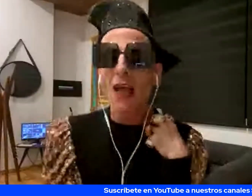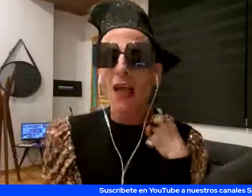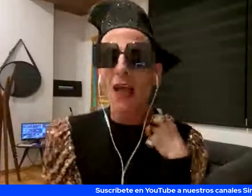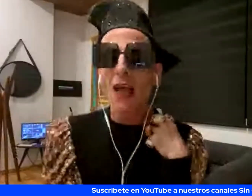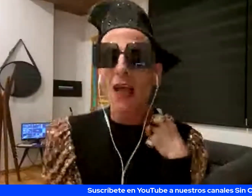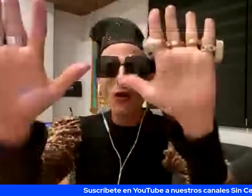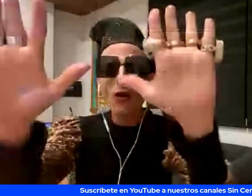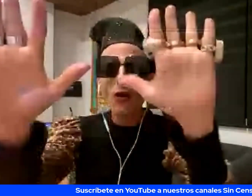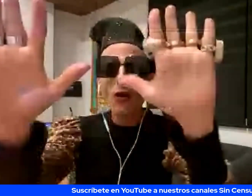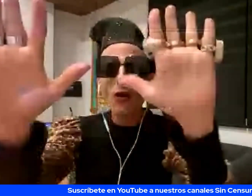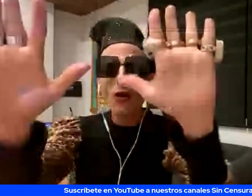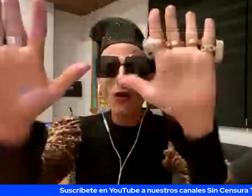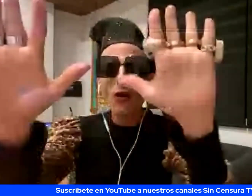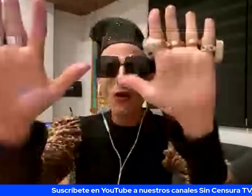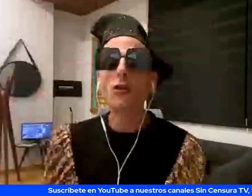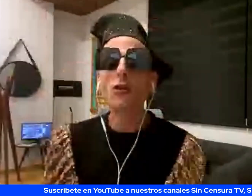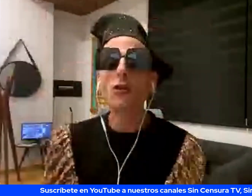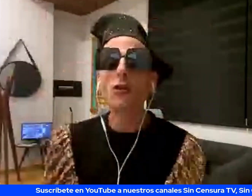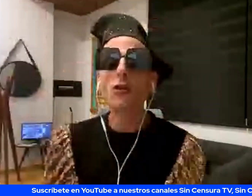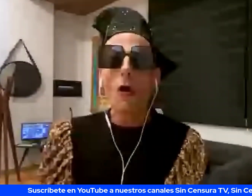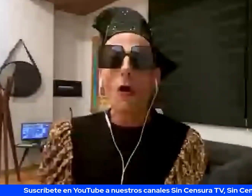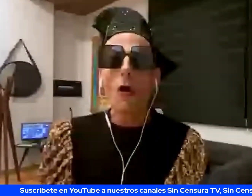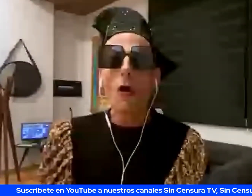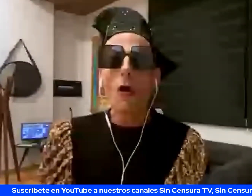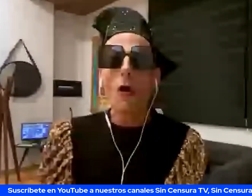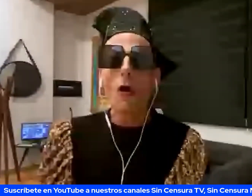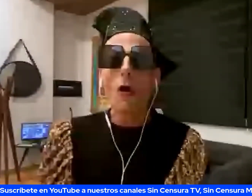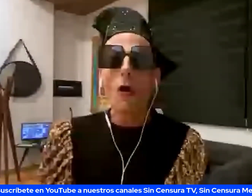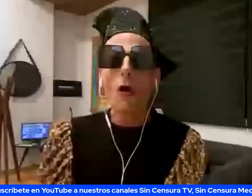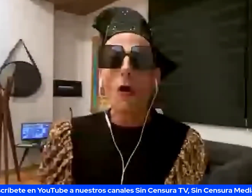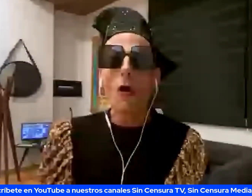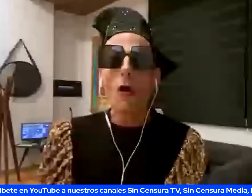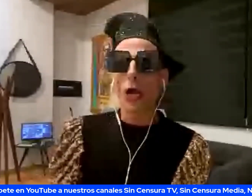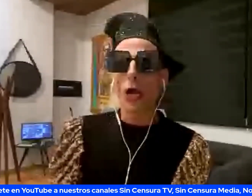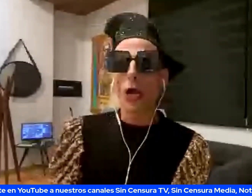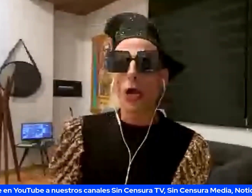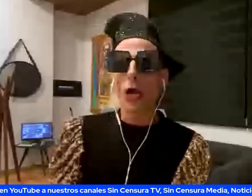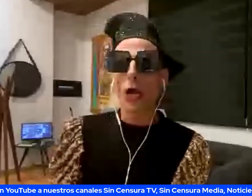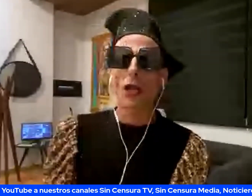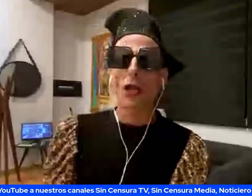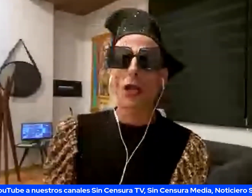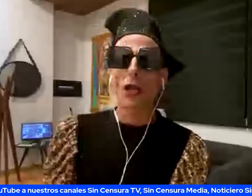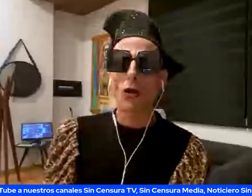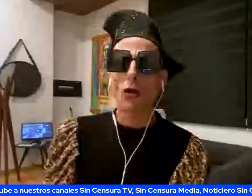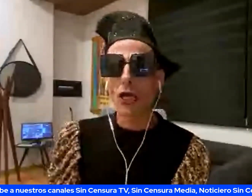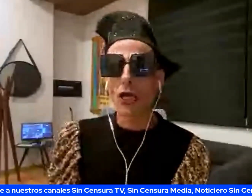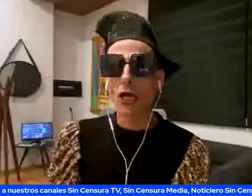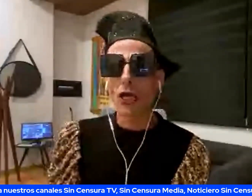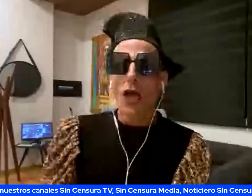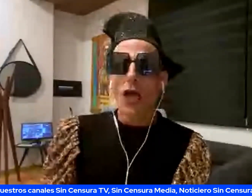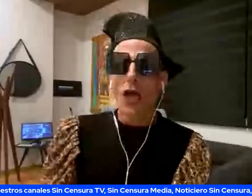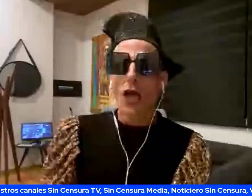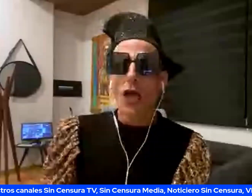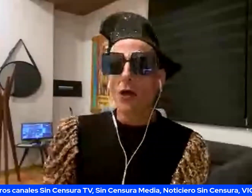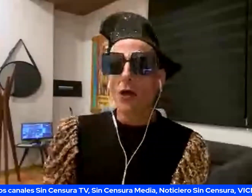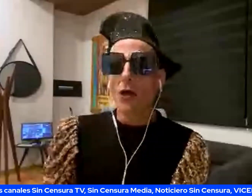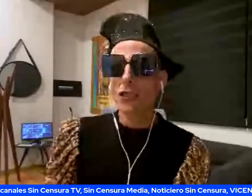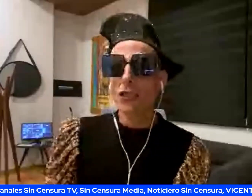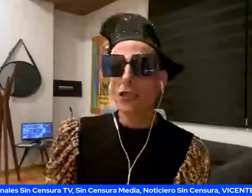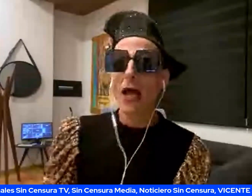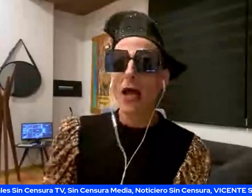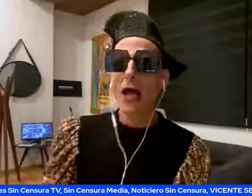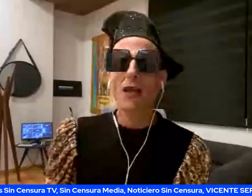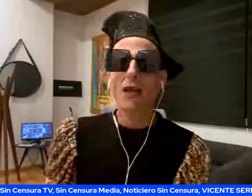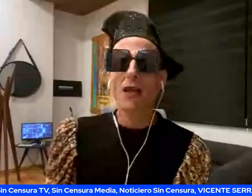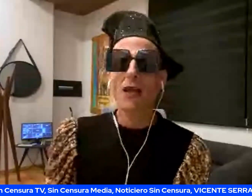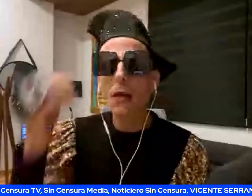cosas. Entonces le ponen una gráfica y le dicen, México fue el último en recuperar de toda Latinoamérica, el PIB es